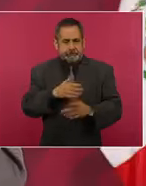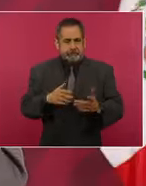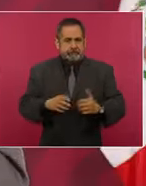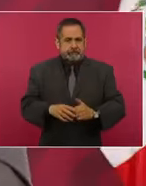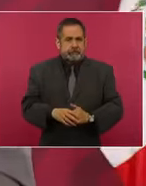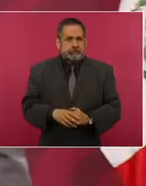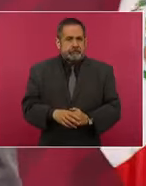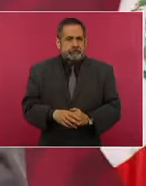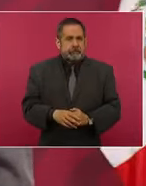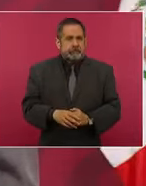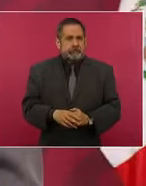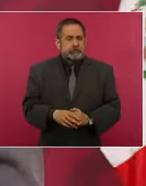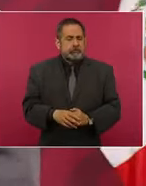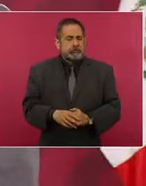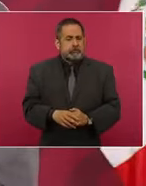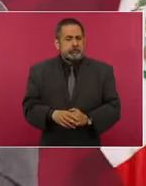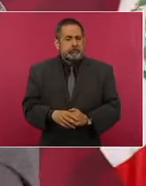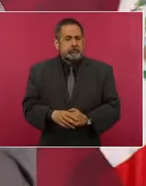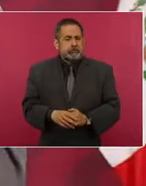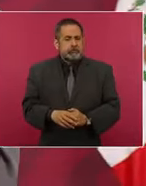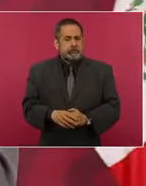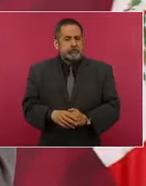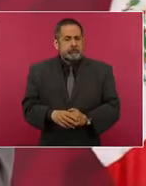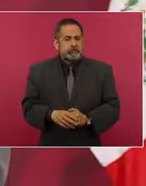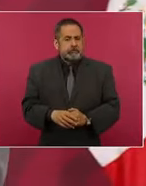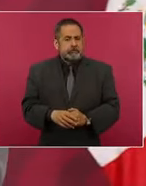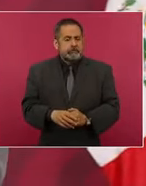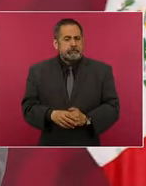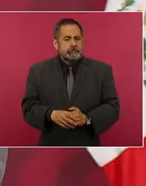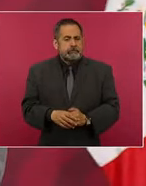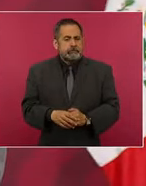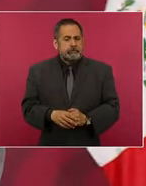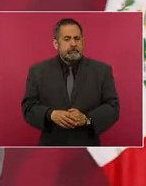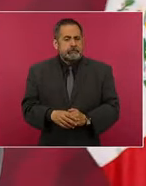campesino popular que dice que gallina que